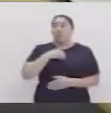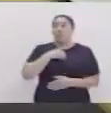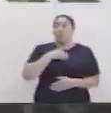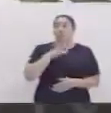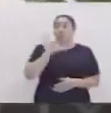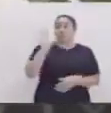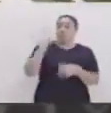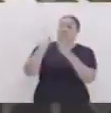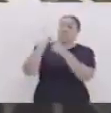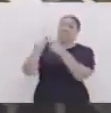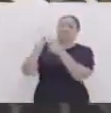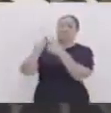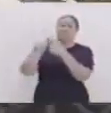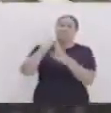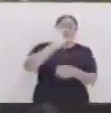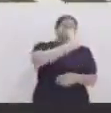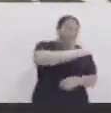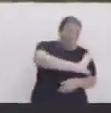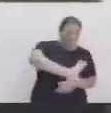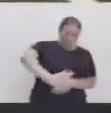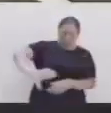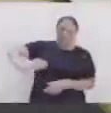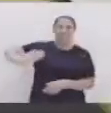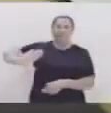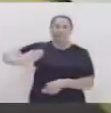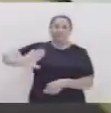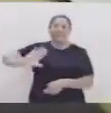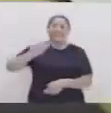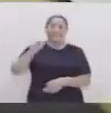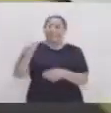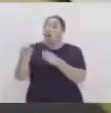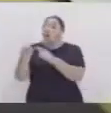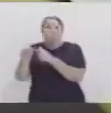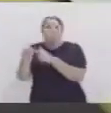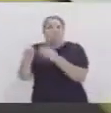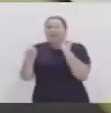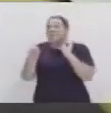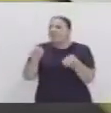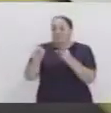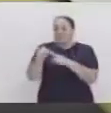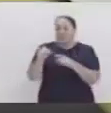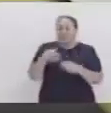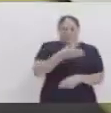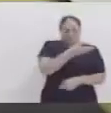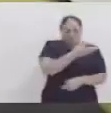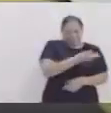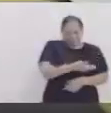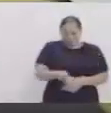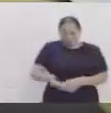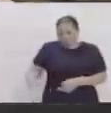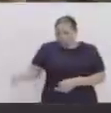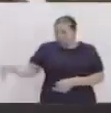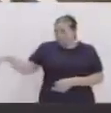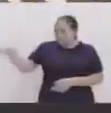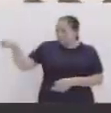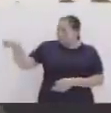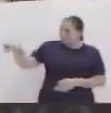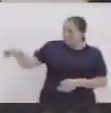no tocó. ¡Ah! Esa es la técnica correcta. A ver, probemos. Probemos.